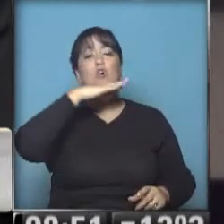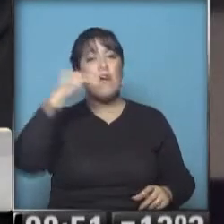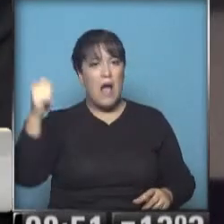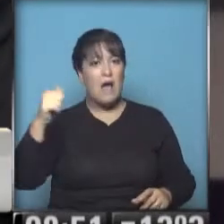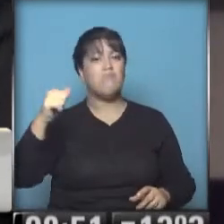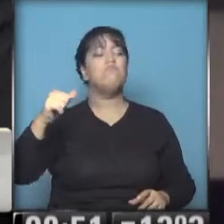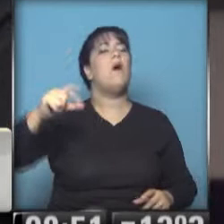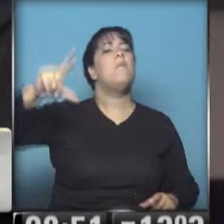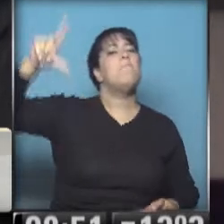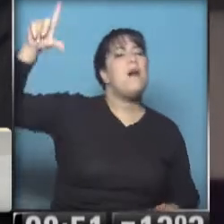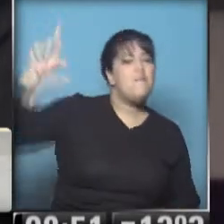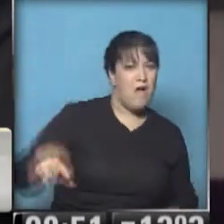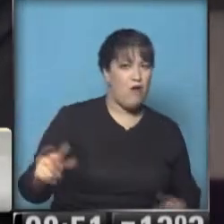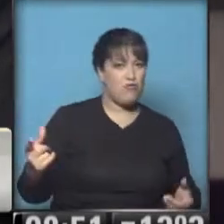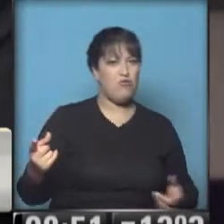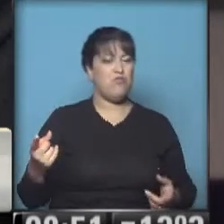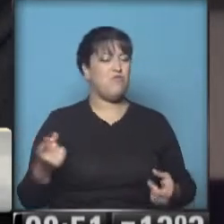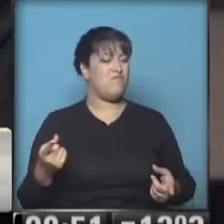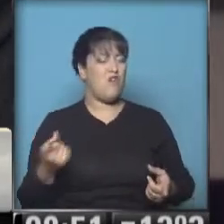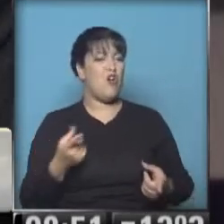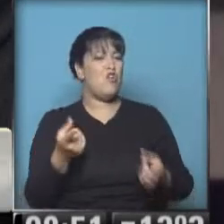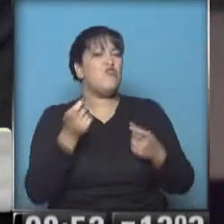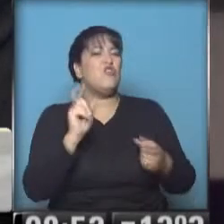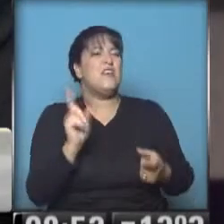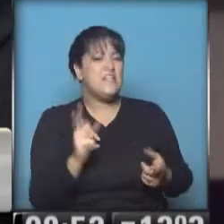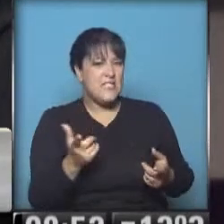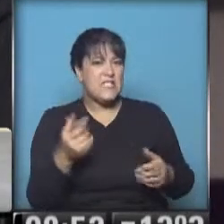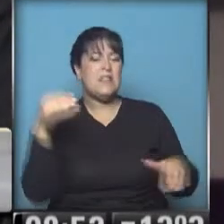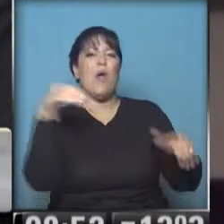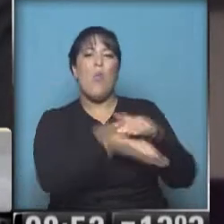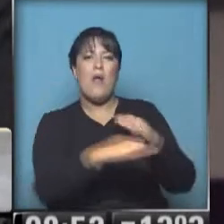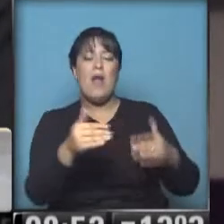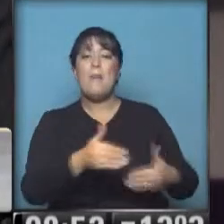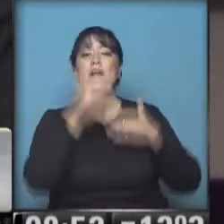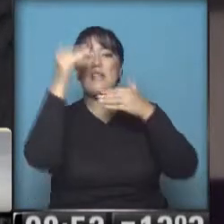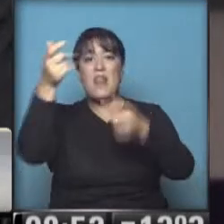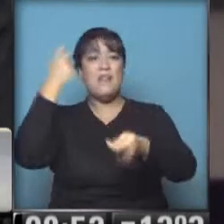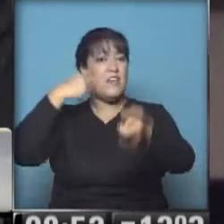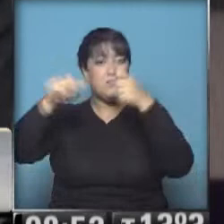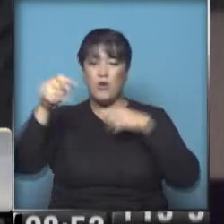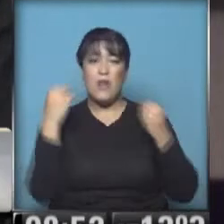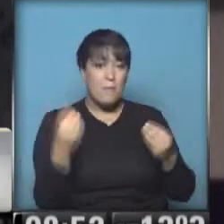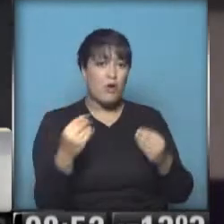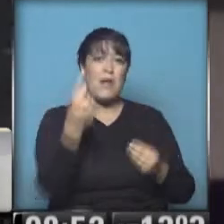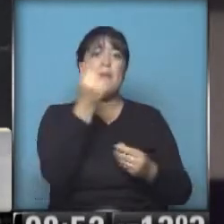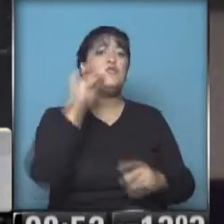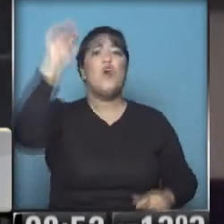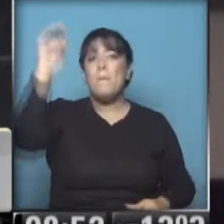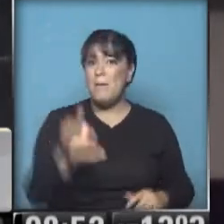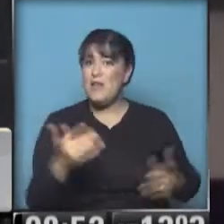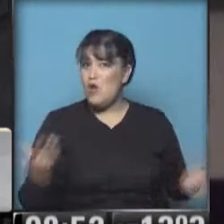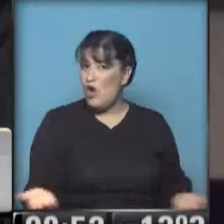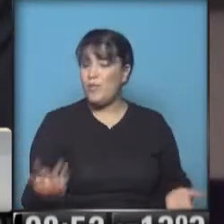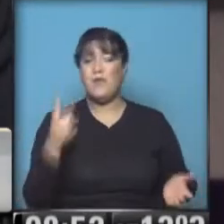no tendría sentido guardarse granos para exportar los más adelante porque se van a exportar a menor precio y ello